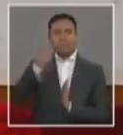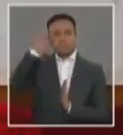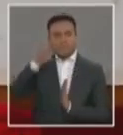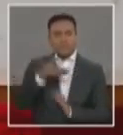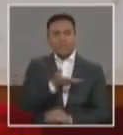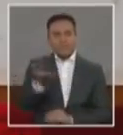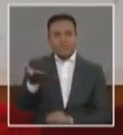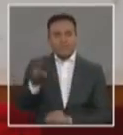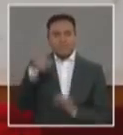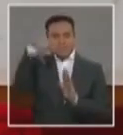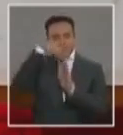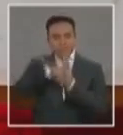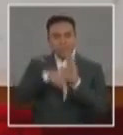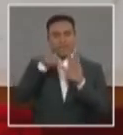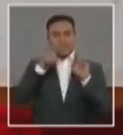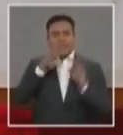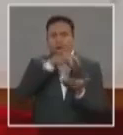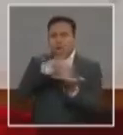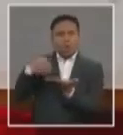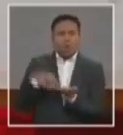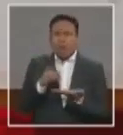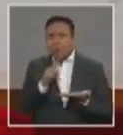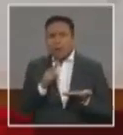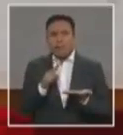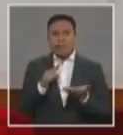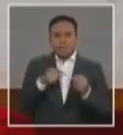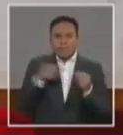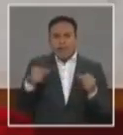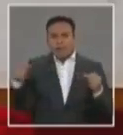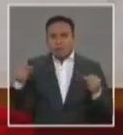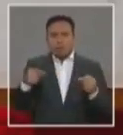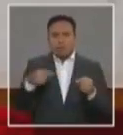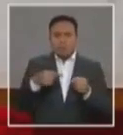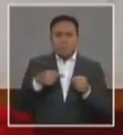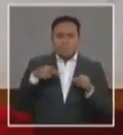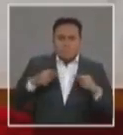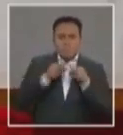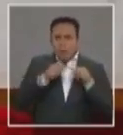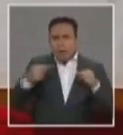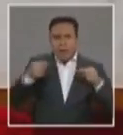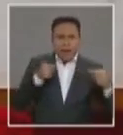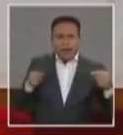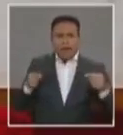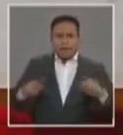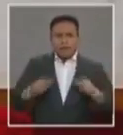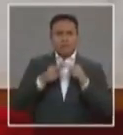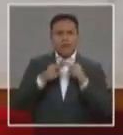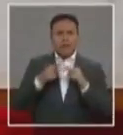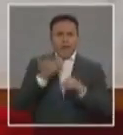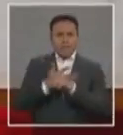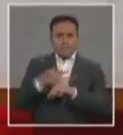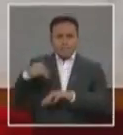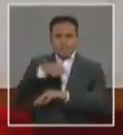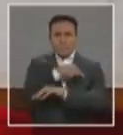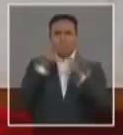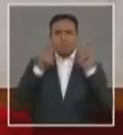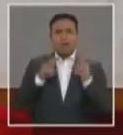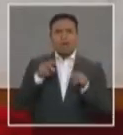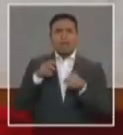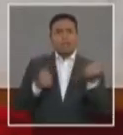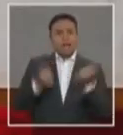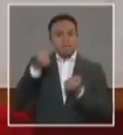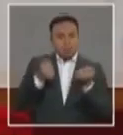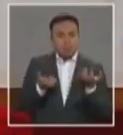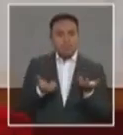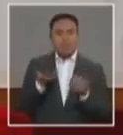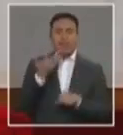alimenticia también han tenido que ponerse al día hoy día en cuanto a la región eh